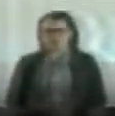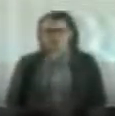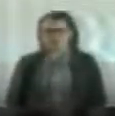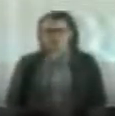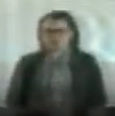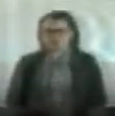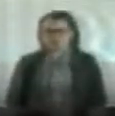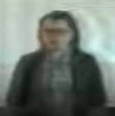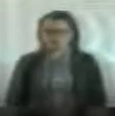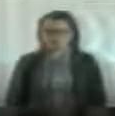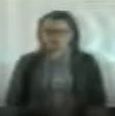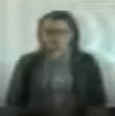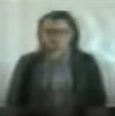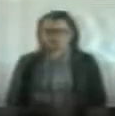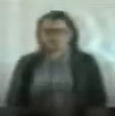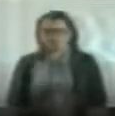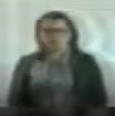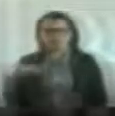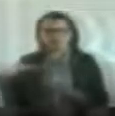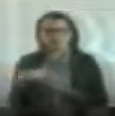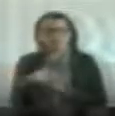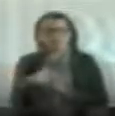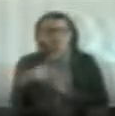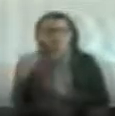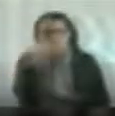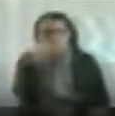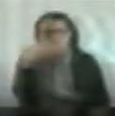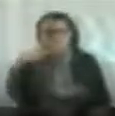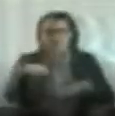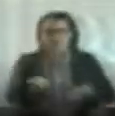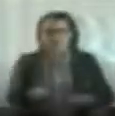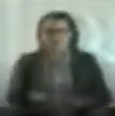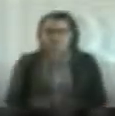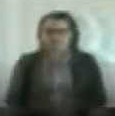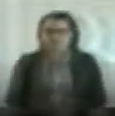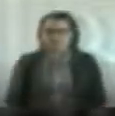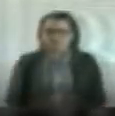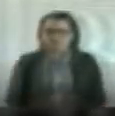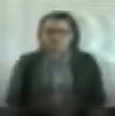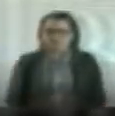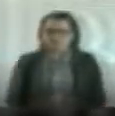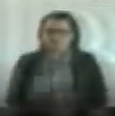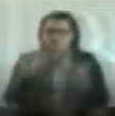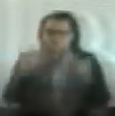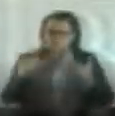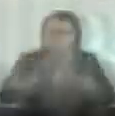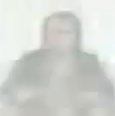para una intervención imperialista con carácter humanitario.